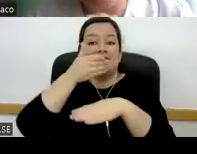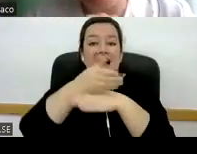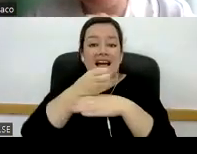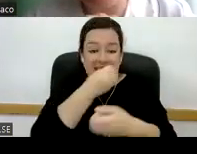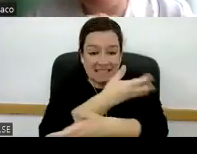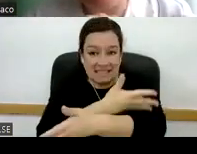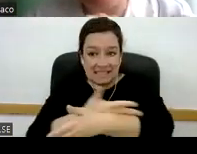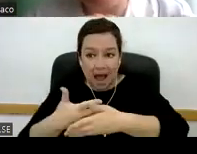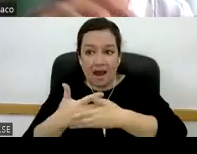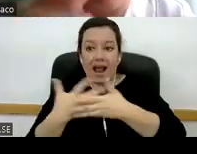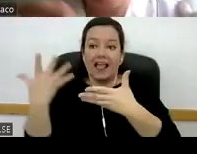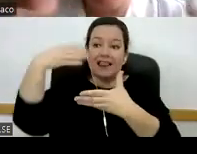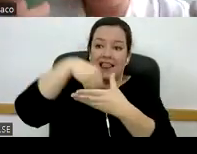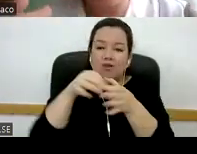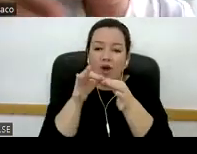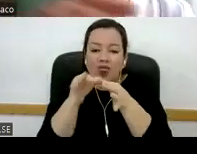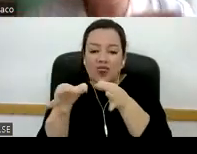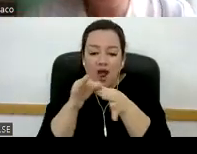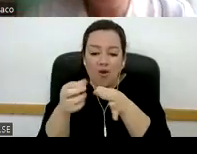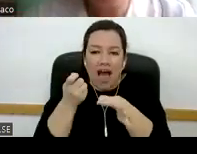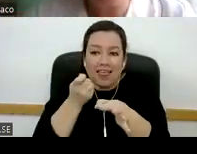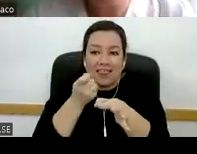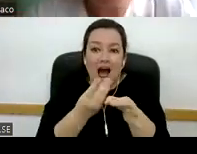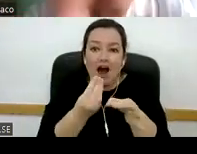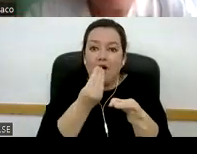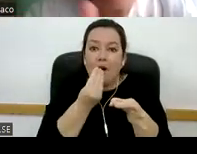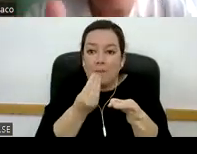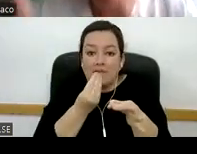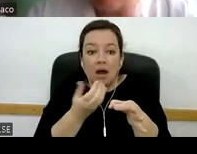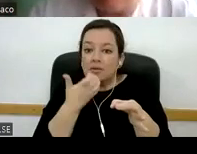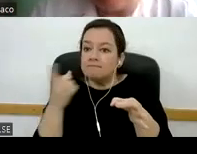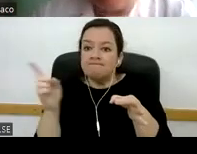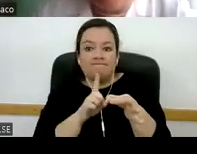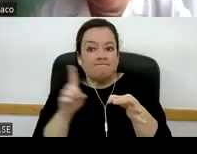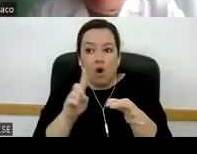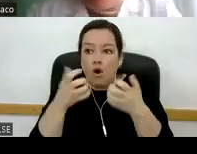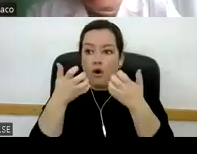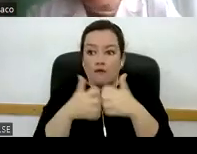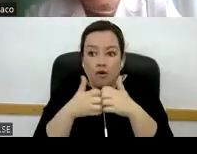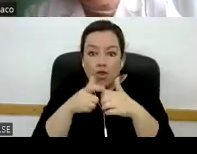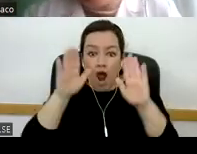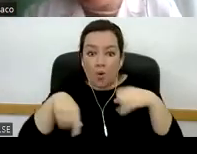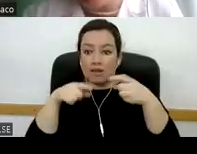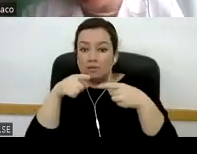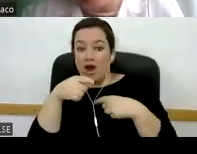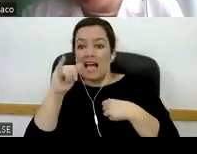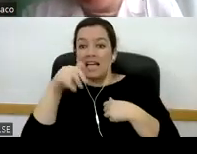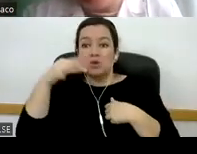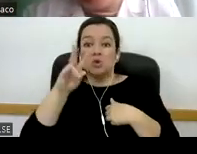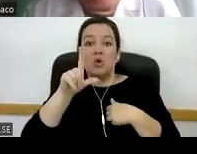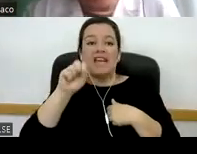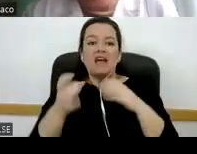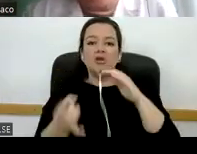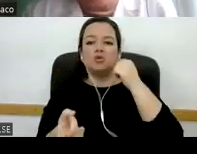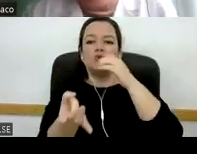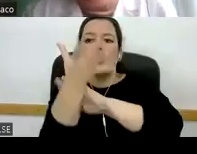dentro de la célula para que pueda nutrirla, y sería una situación análoga o la situación previa a una diabetes.